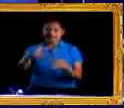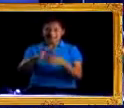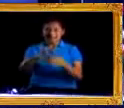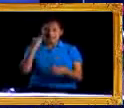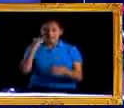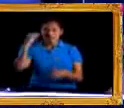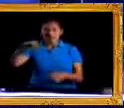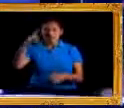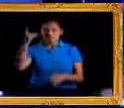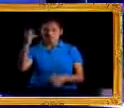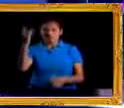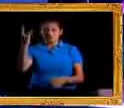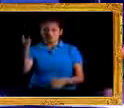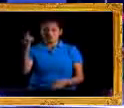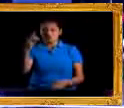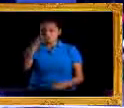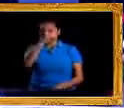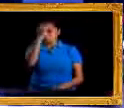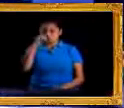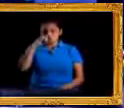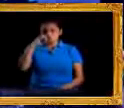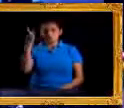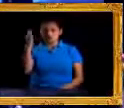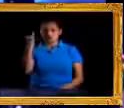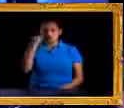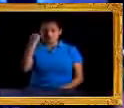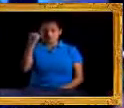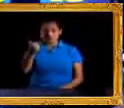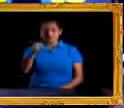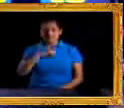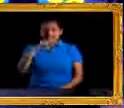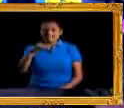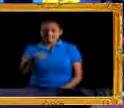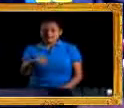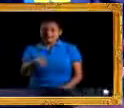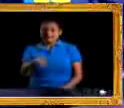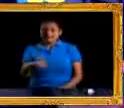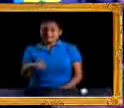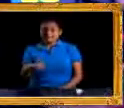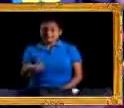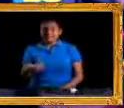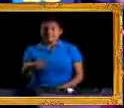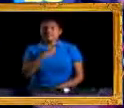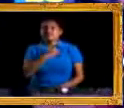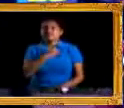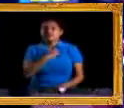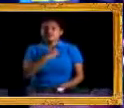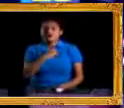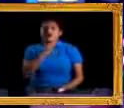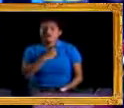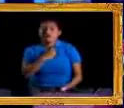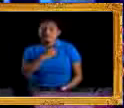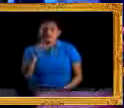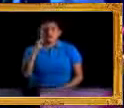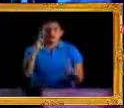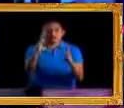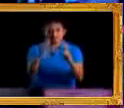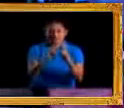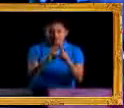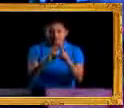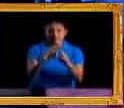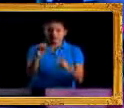Este es un tiempo de avivamiento de su misericordia. Este es un tiempo de avivamiento, hermano, de arrepentimiento.